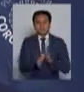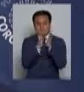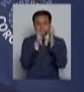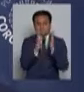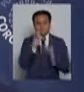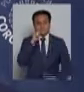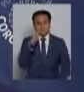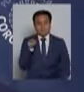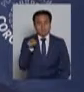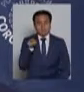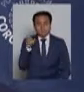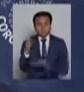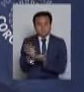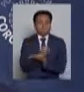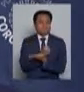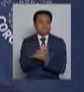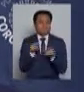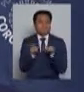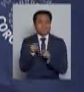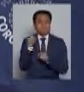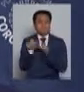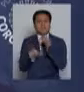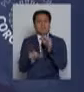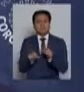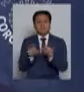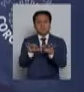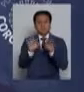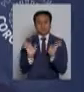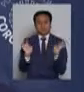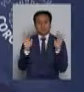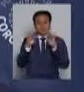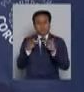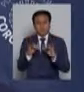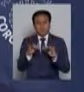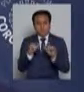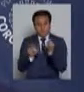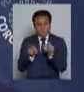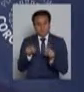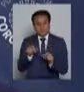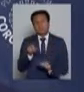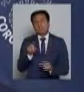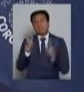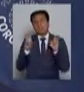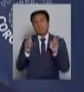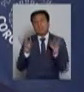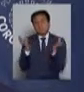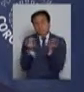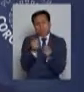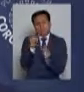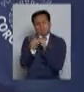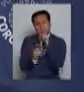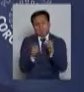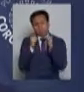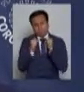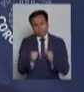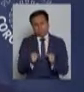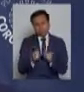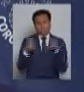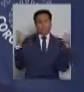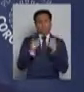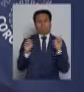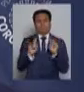efectivamente logren que las ceremonias sean con el mínimo de personas posible y,